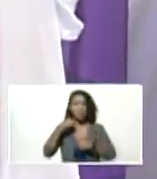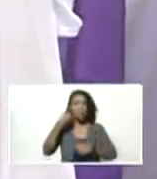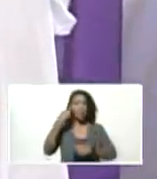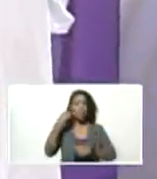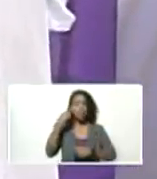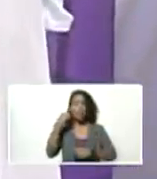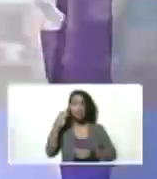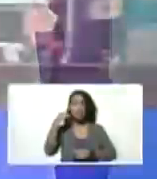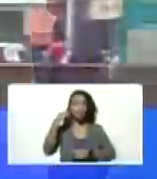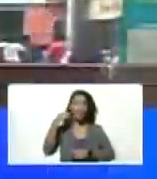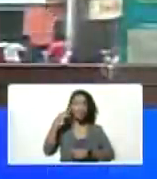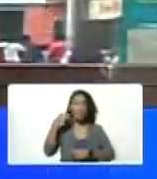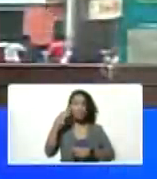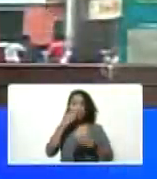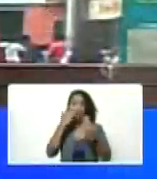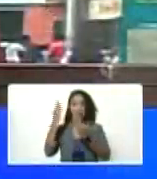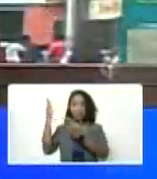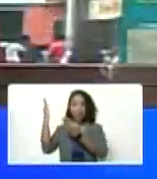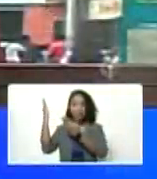Negruras.